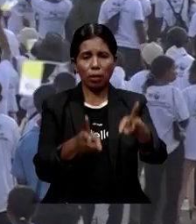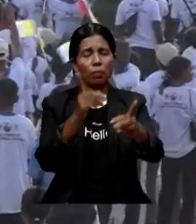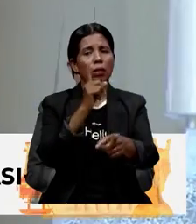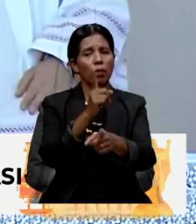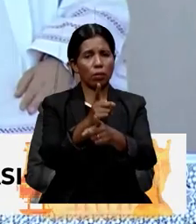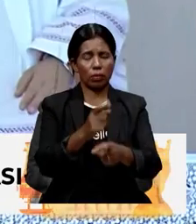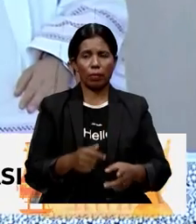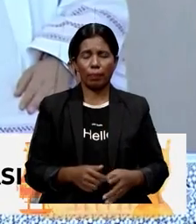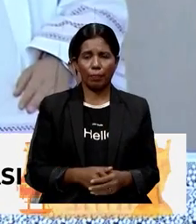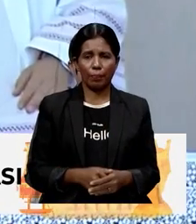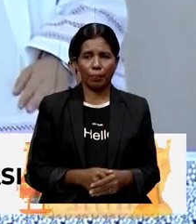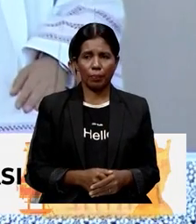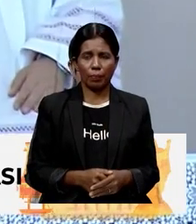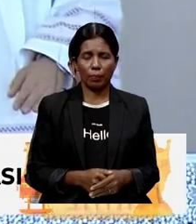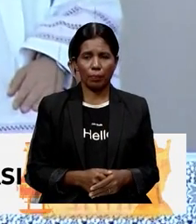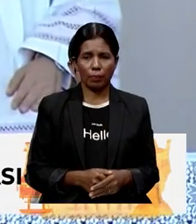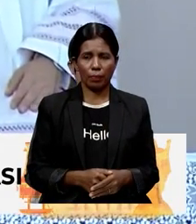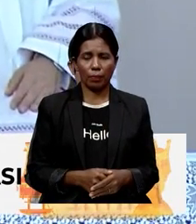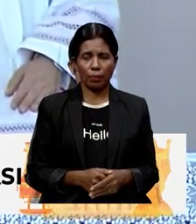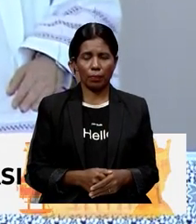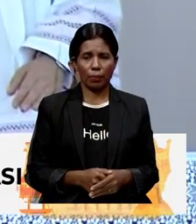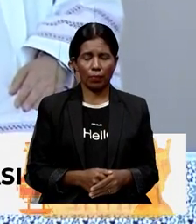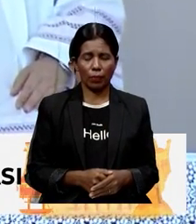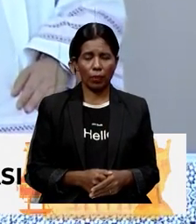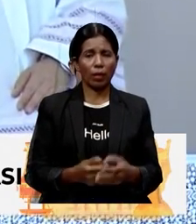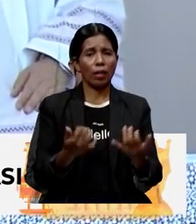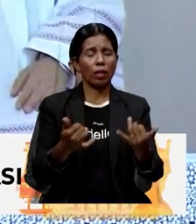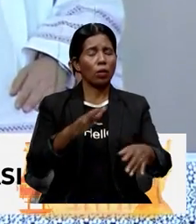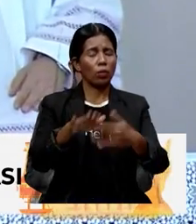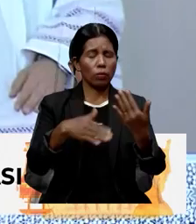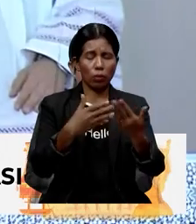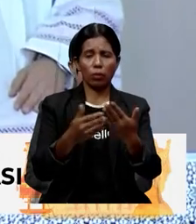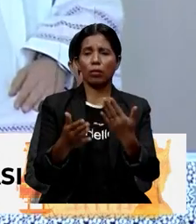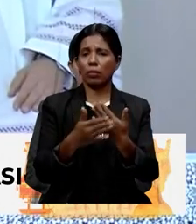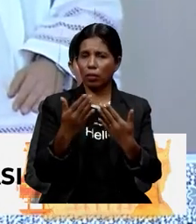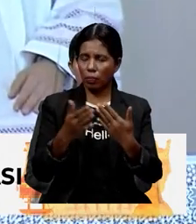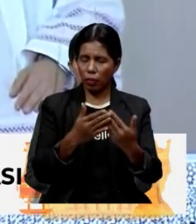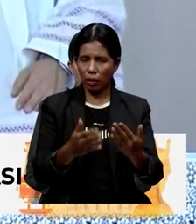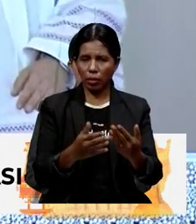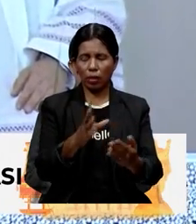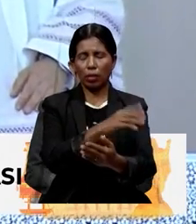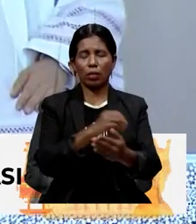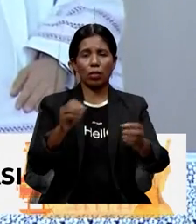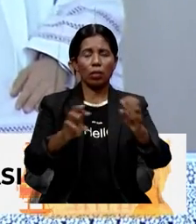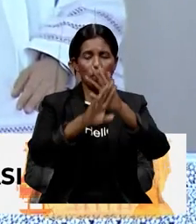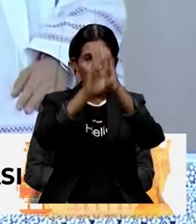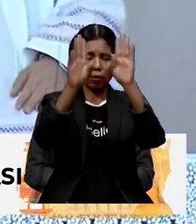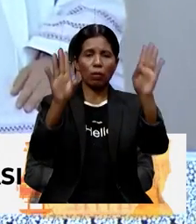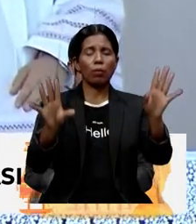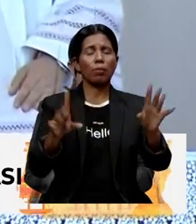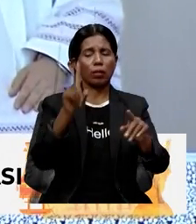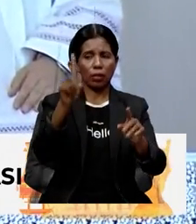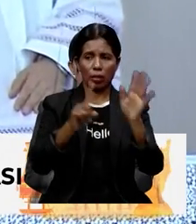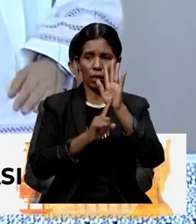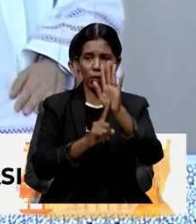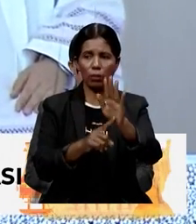La cercanía de Dios. Ne hotu simplesmente Roma no an ida. Ne beha